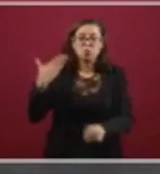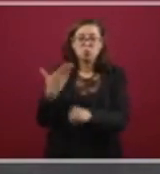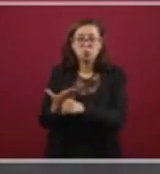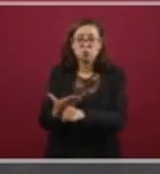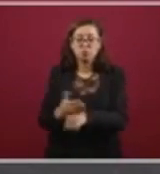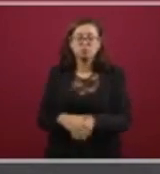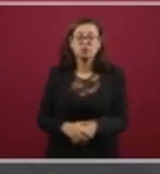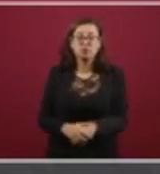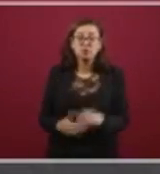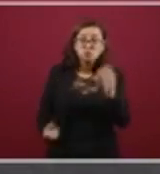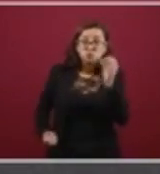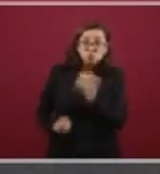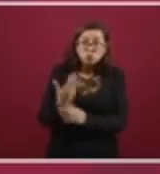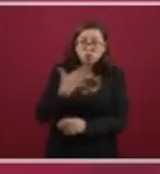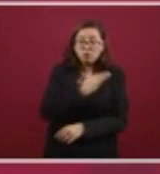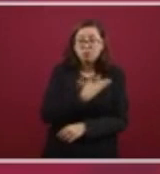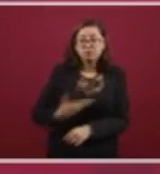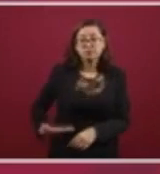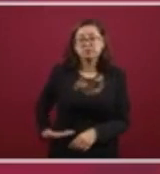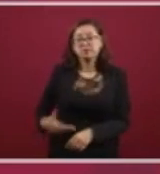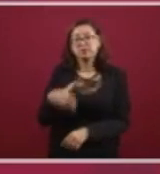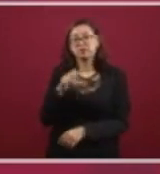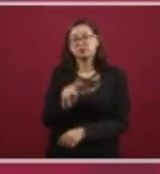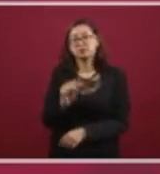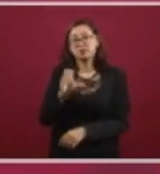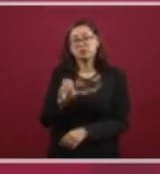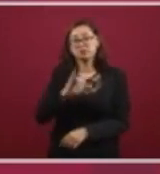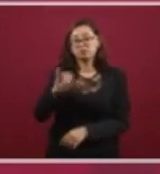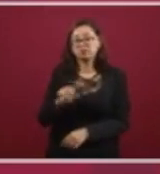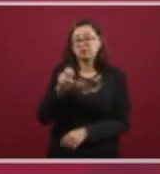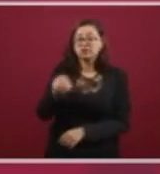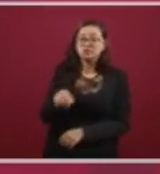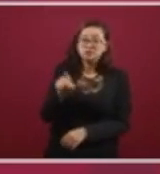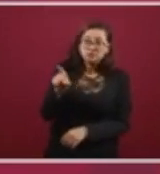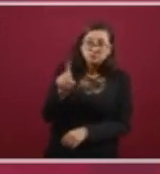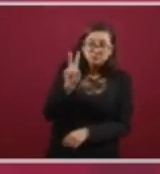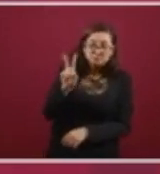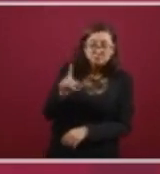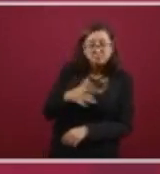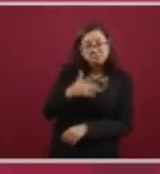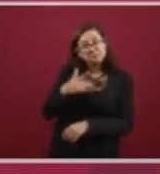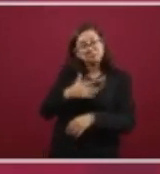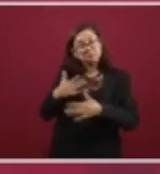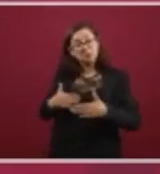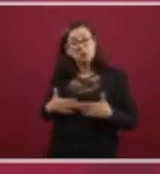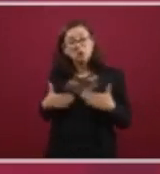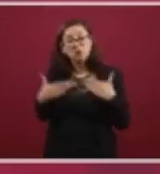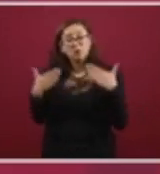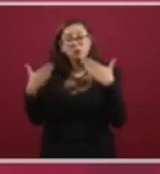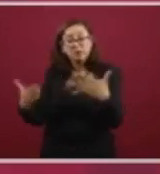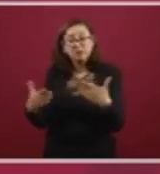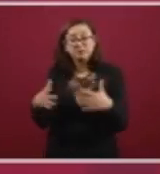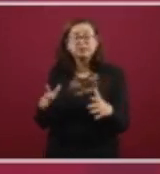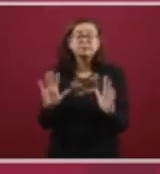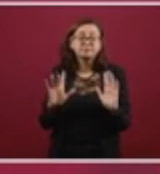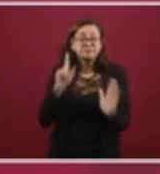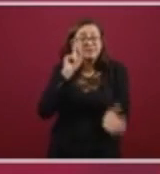al presidente de la Suprema Corte de Justicia y creo que deben de